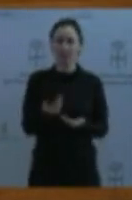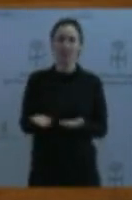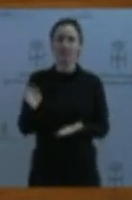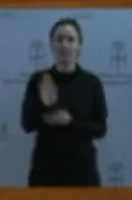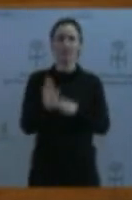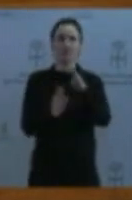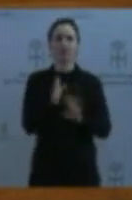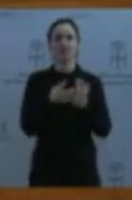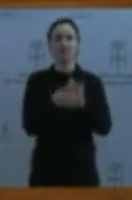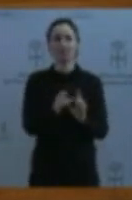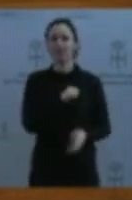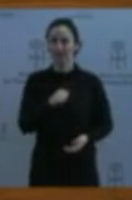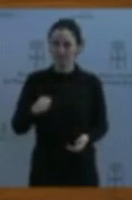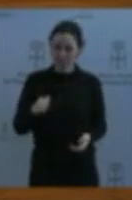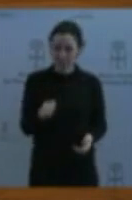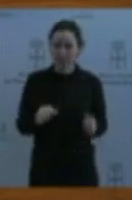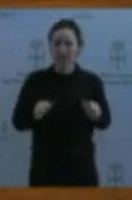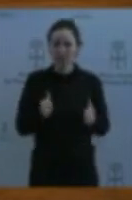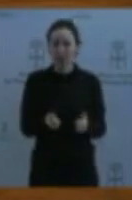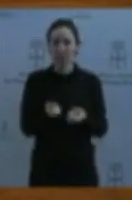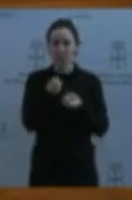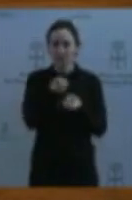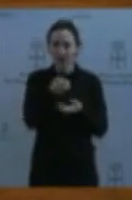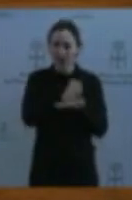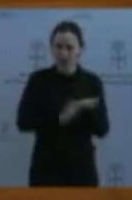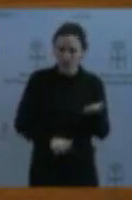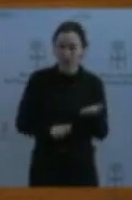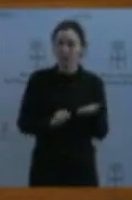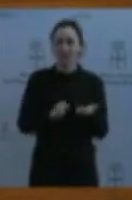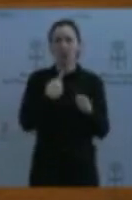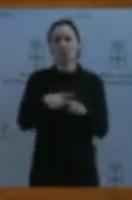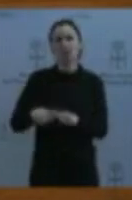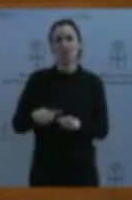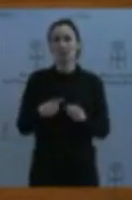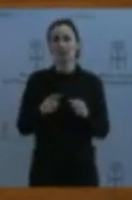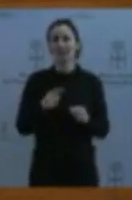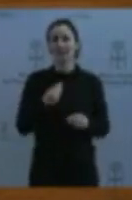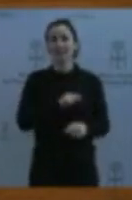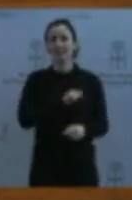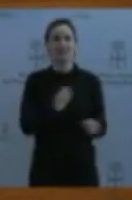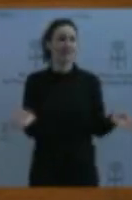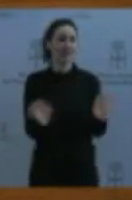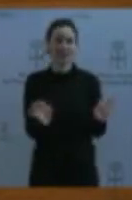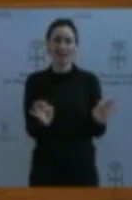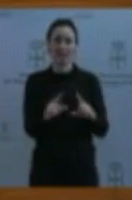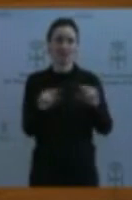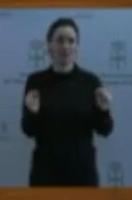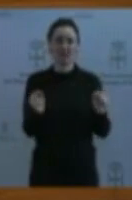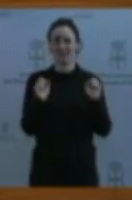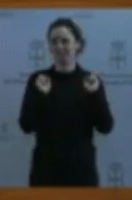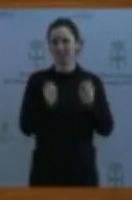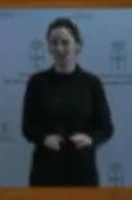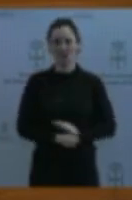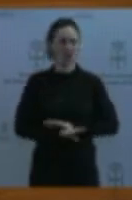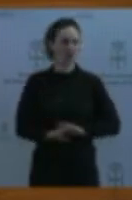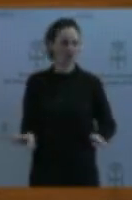de datos sistemáticos y de un montón de cosas que no se están haciendo ni a nivel estatal ni mucho menos a nivel autonómico. Pero lo más importante de la